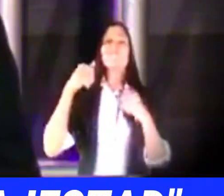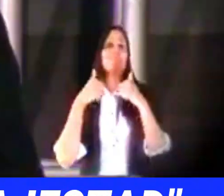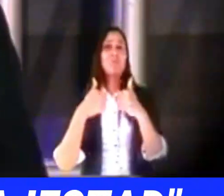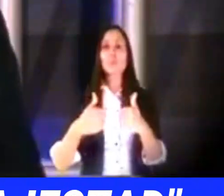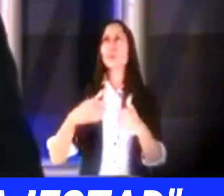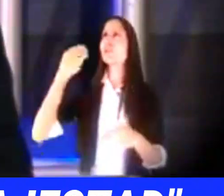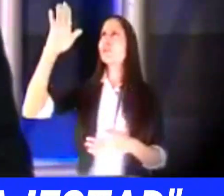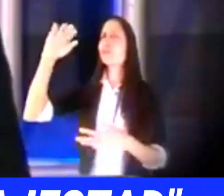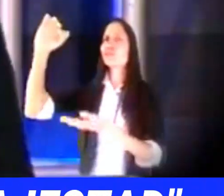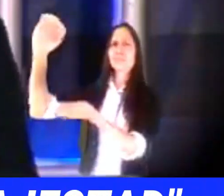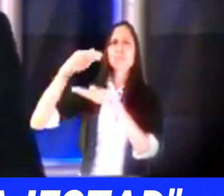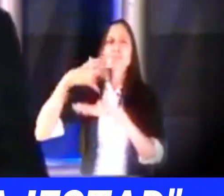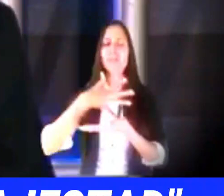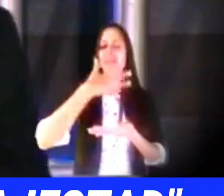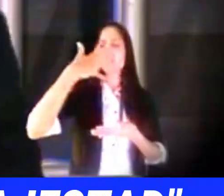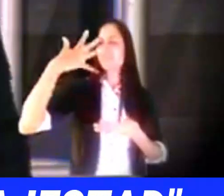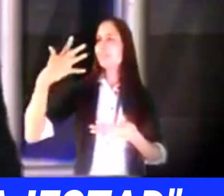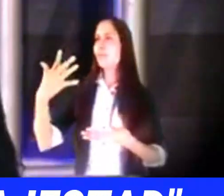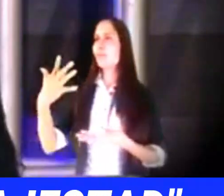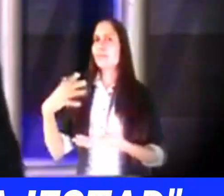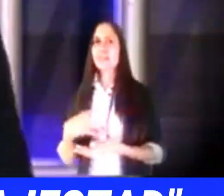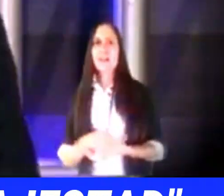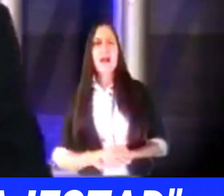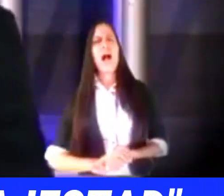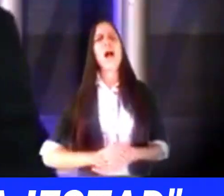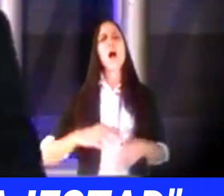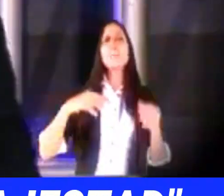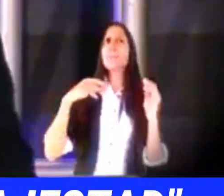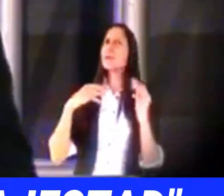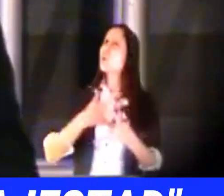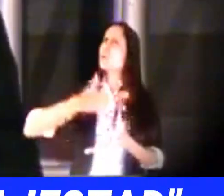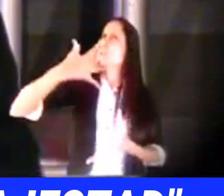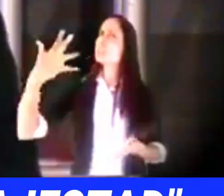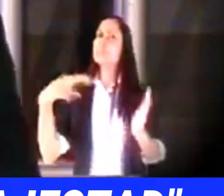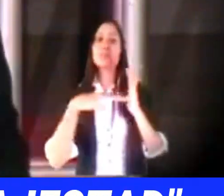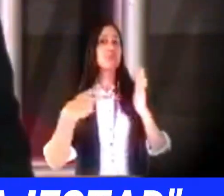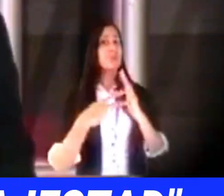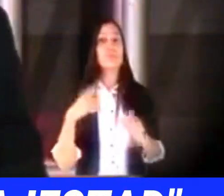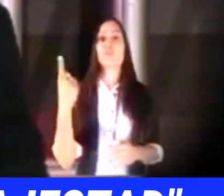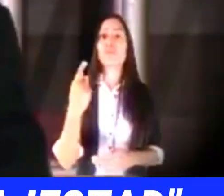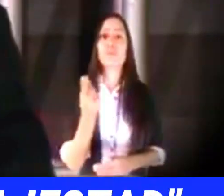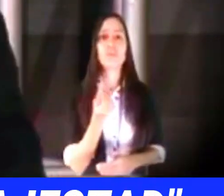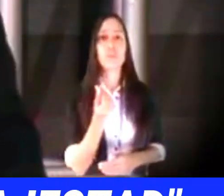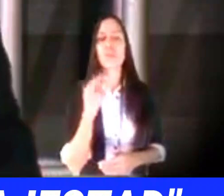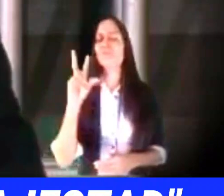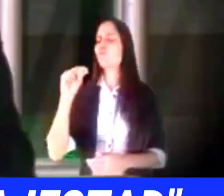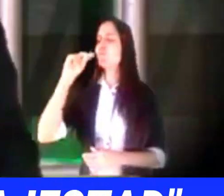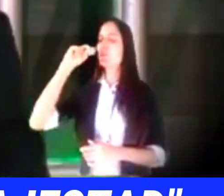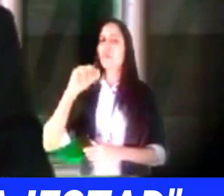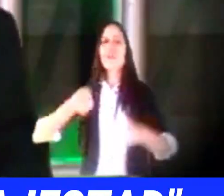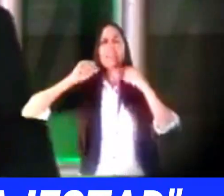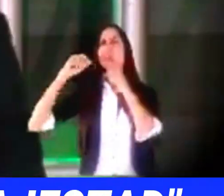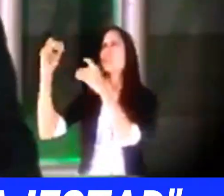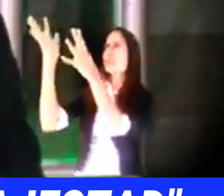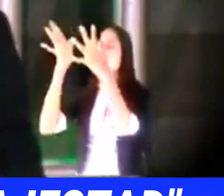enriquecido. Y cuando hablo de riqueza, no hablo solo de dinero, hablo de todos los componentes que conlleva ser ricos